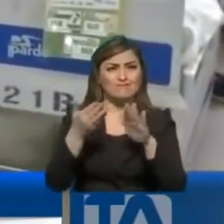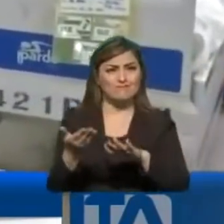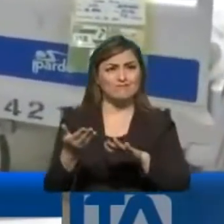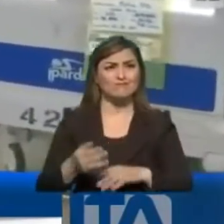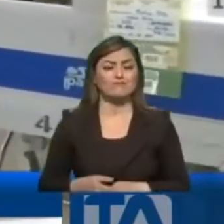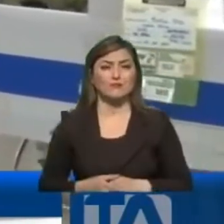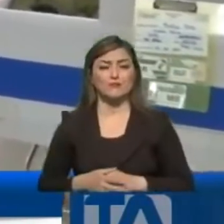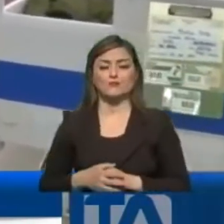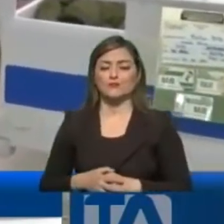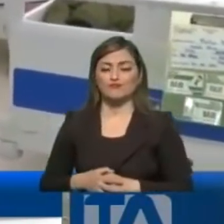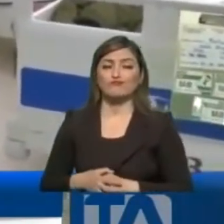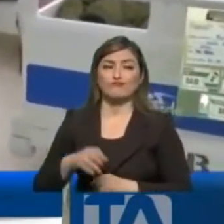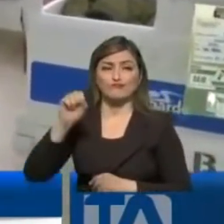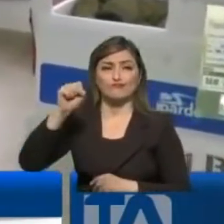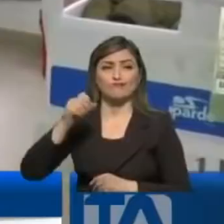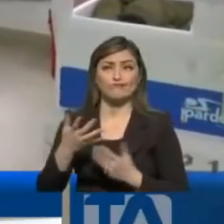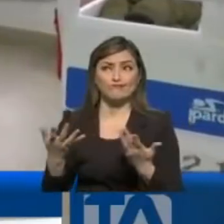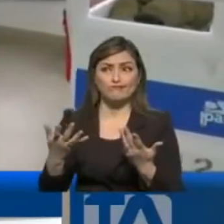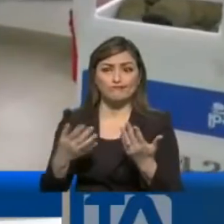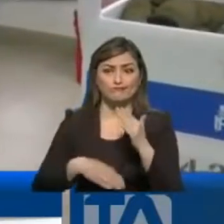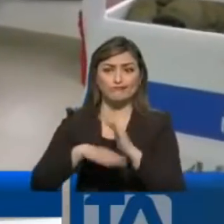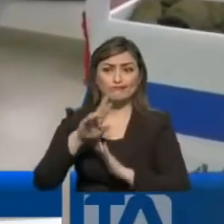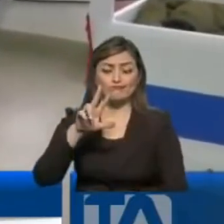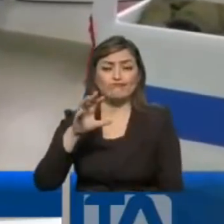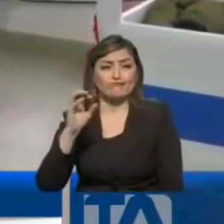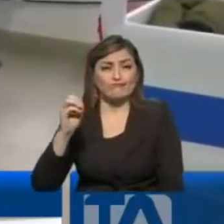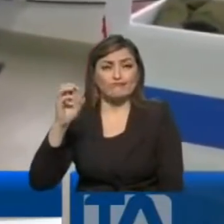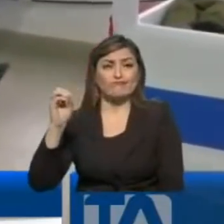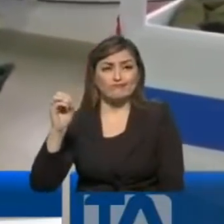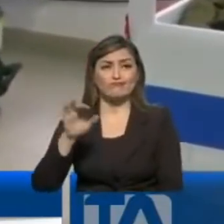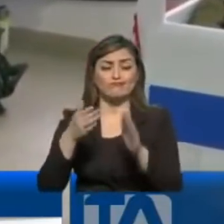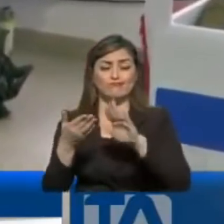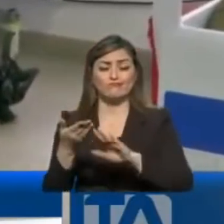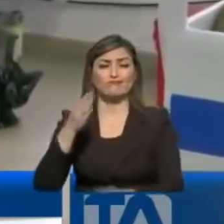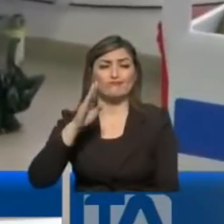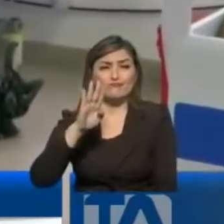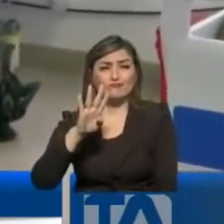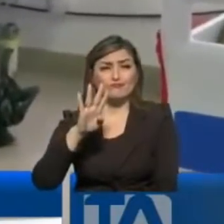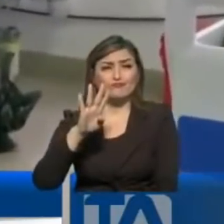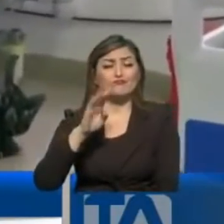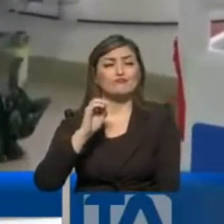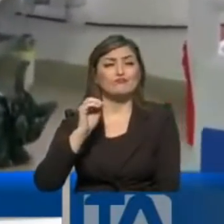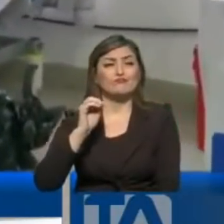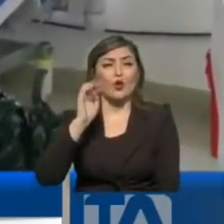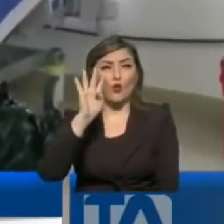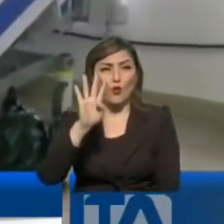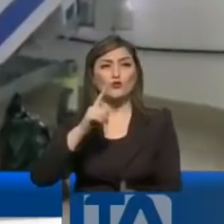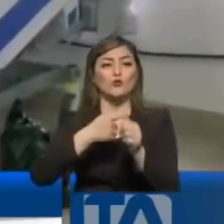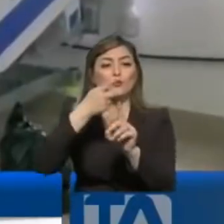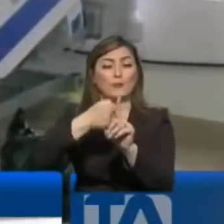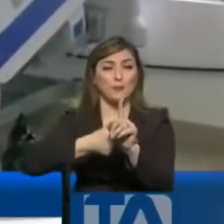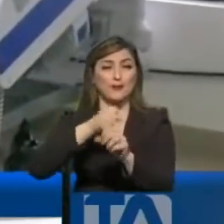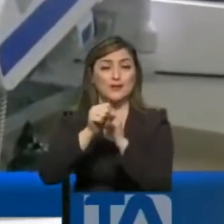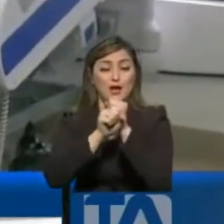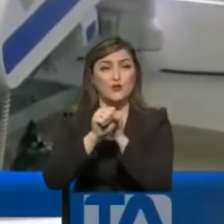fallecidos? Es así que nosotros hemos superado las 300 muertes en lo que va los 400, los cuatro primeros meses del